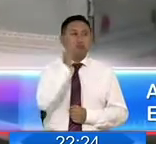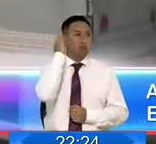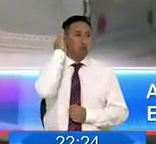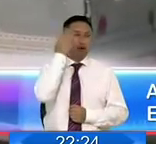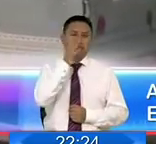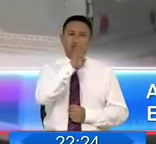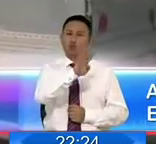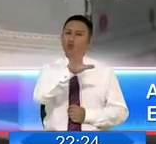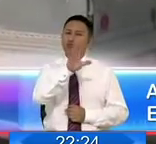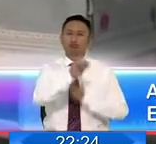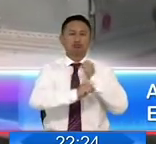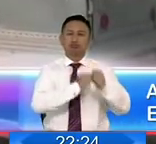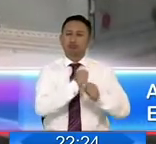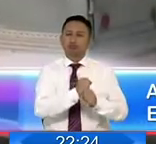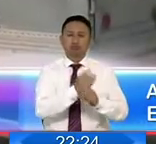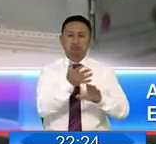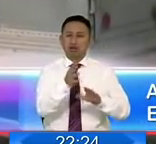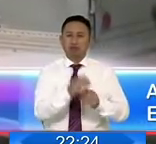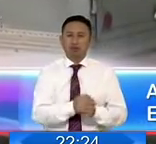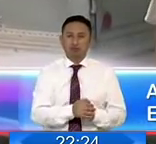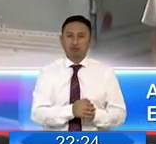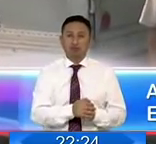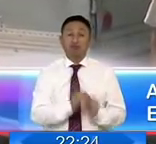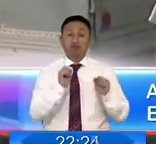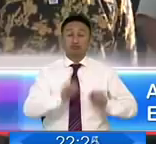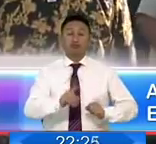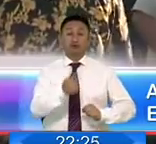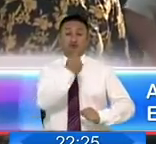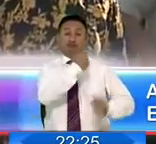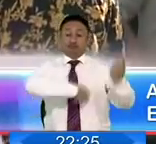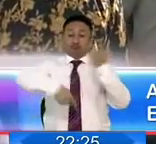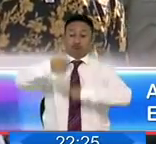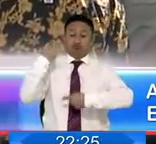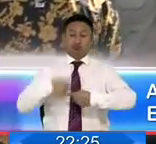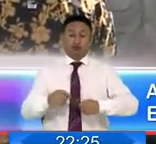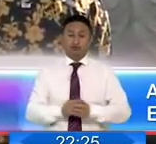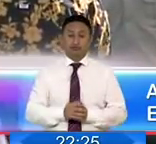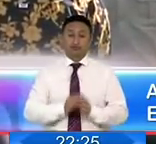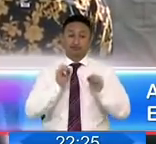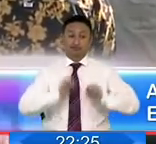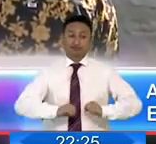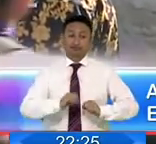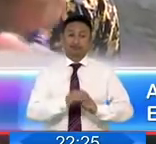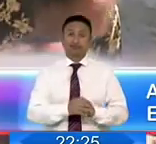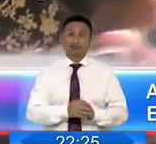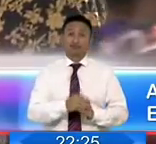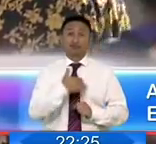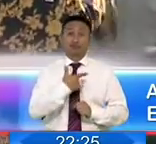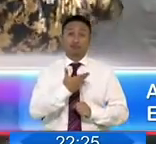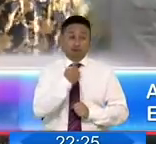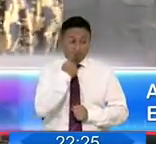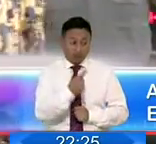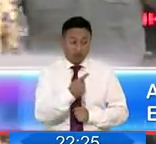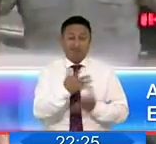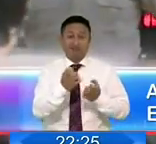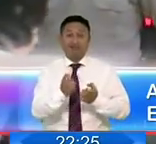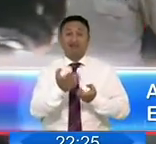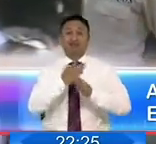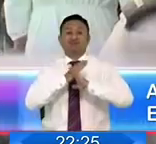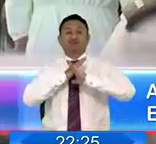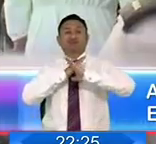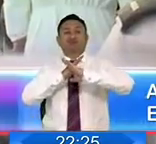45 años de edad fue encontrado con algunos cortes de arma blanca y con signos de haber intentado defenderse del ataque que